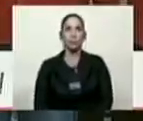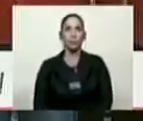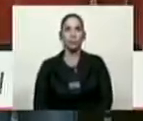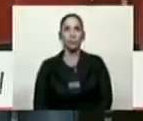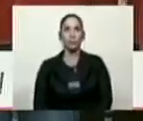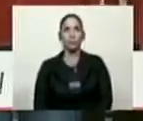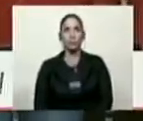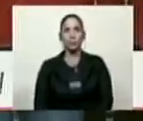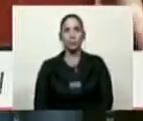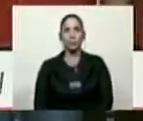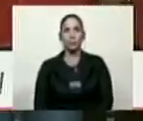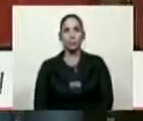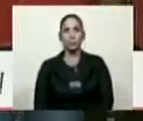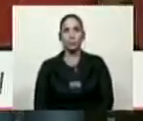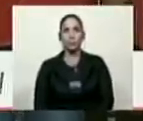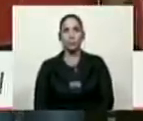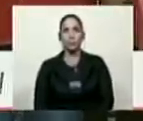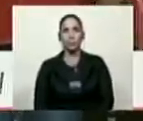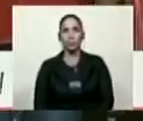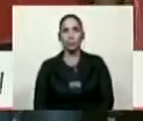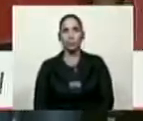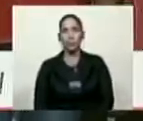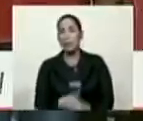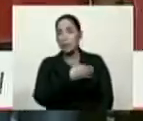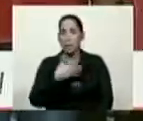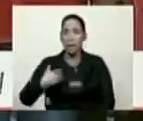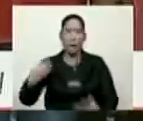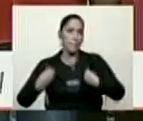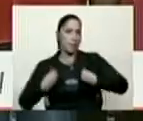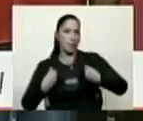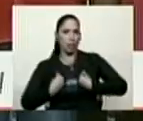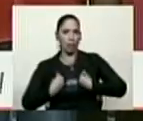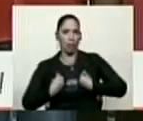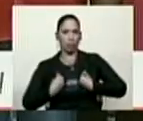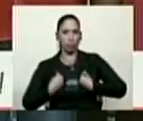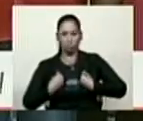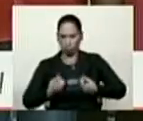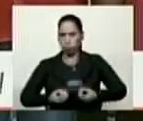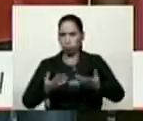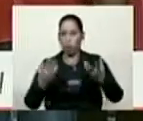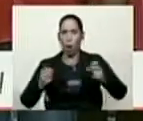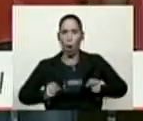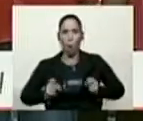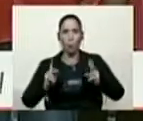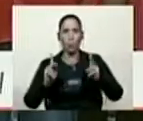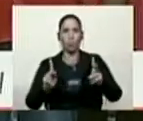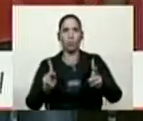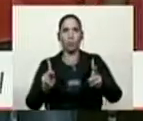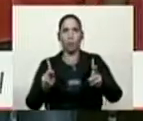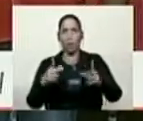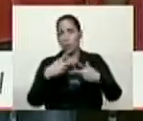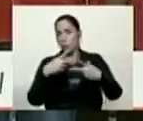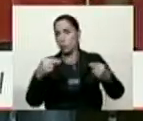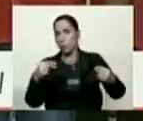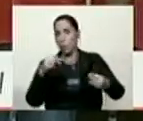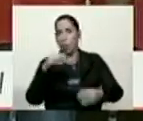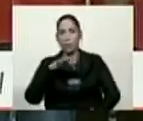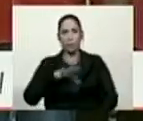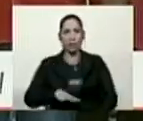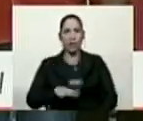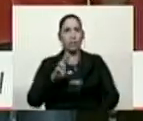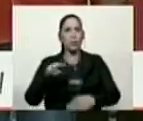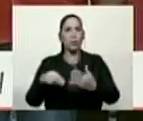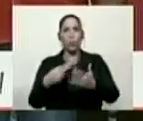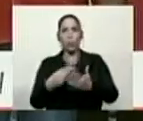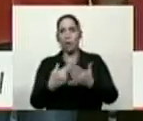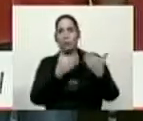Uno quisiera que la vida le diera la oportunidad de no estar en ninguno de estos, de estas